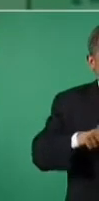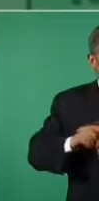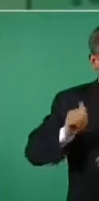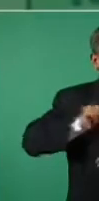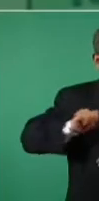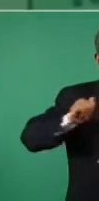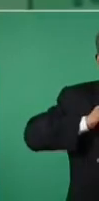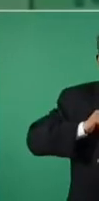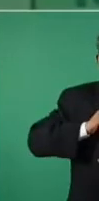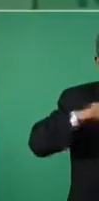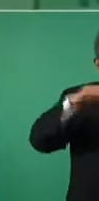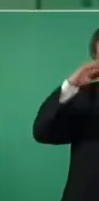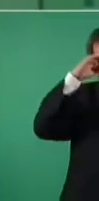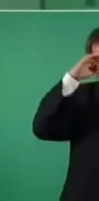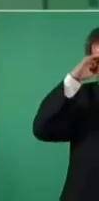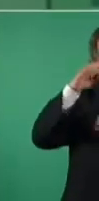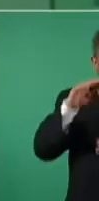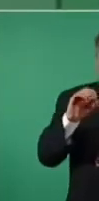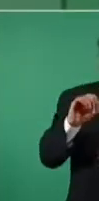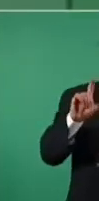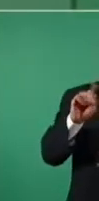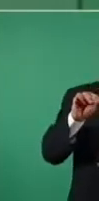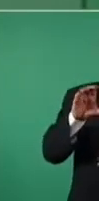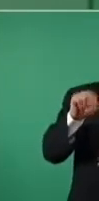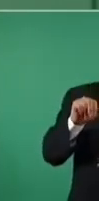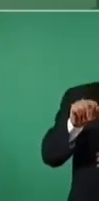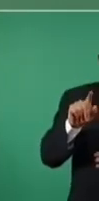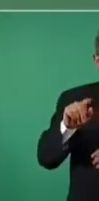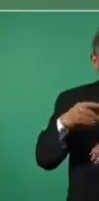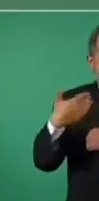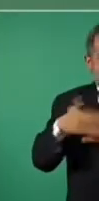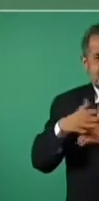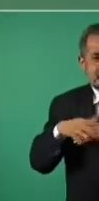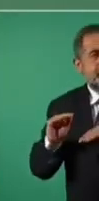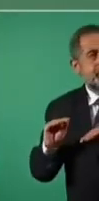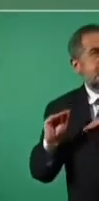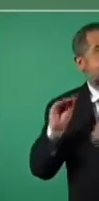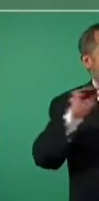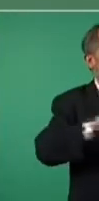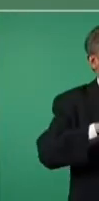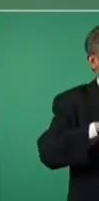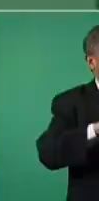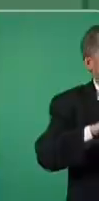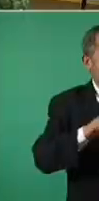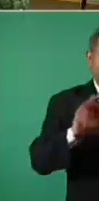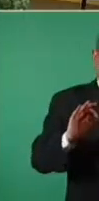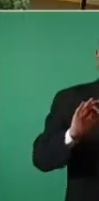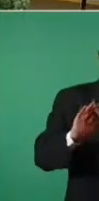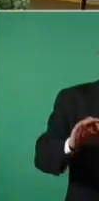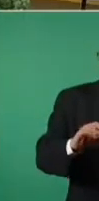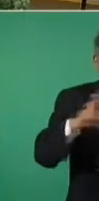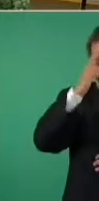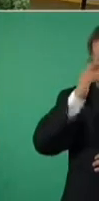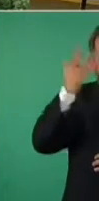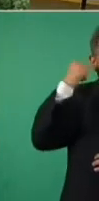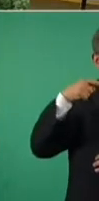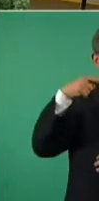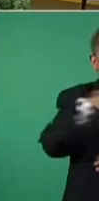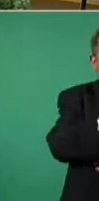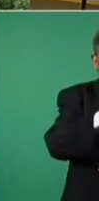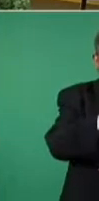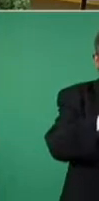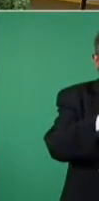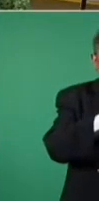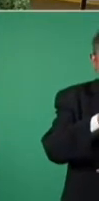olmecas, que se va a instalar, que se va a poner en donde estaba